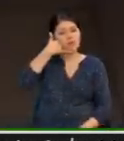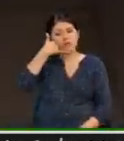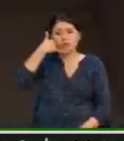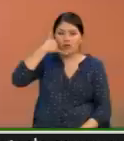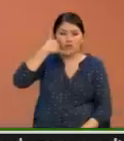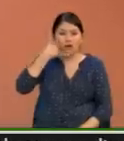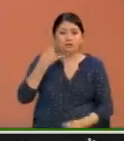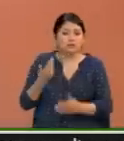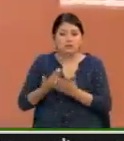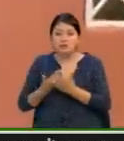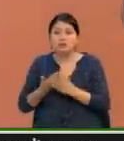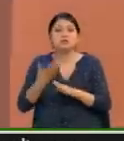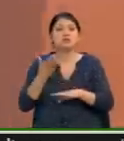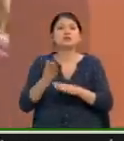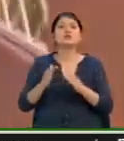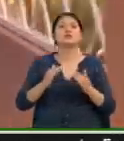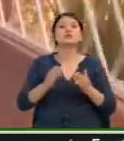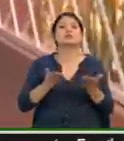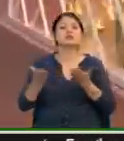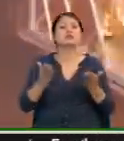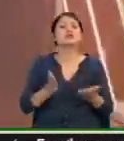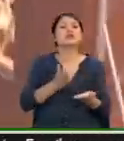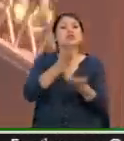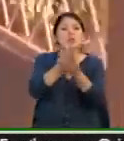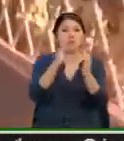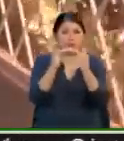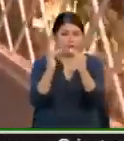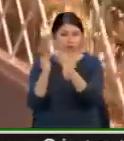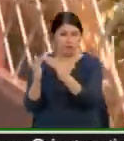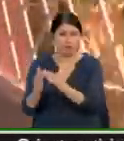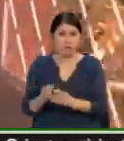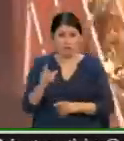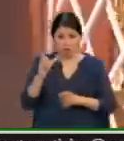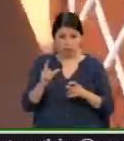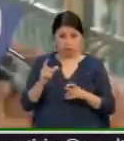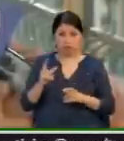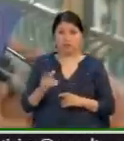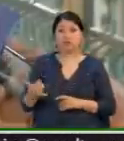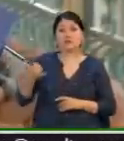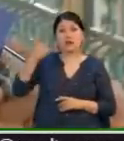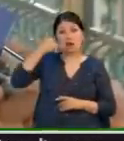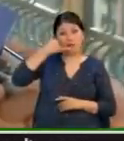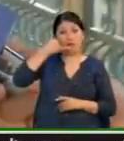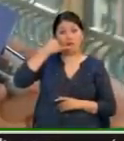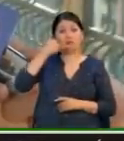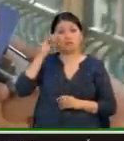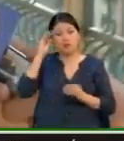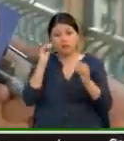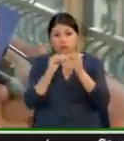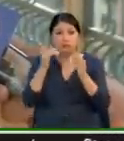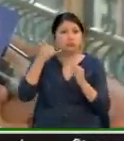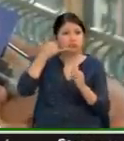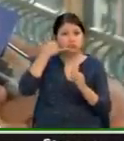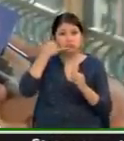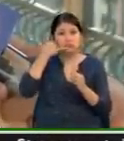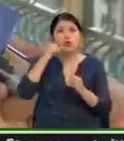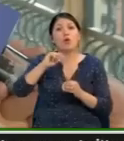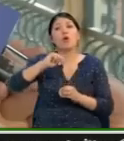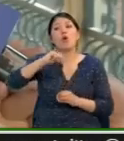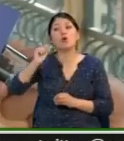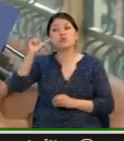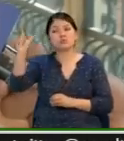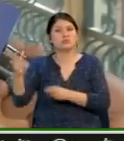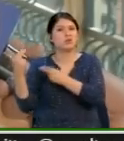a la solicitud del servicio domicilio posteriormente estas personas que recibían la llamada se comunicaban vía telefónica con otras